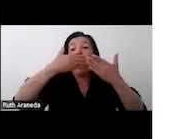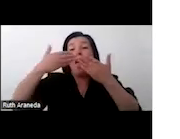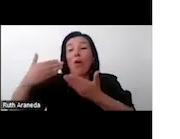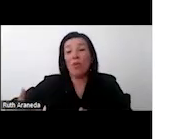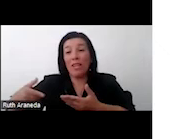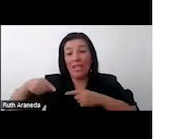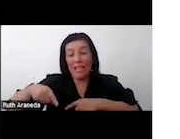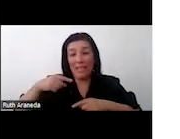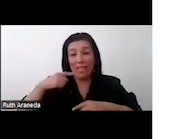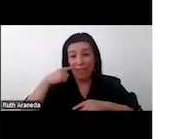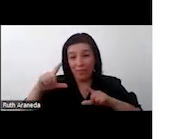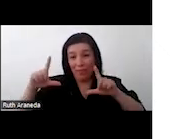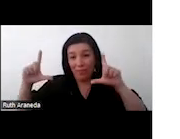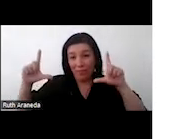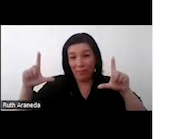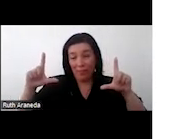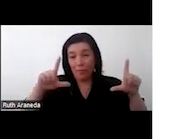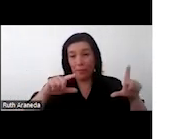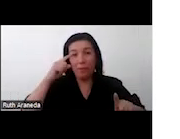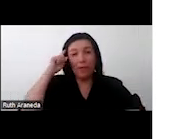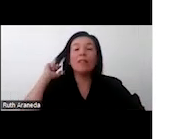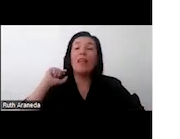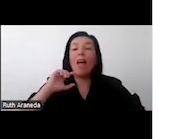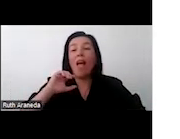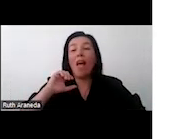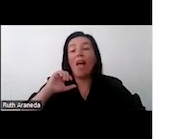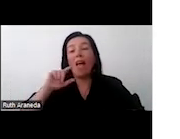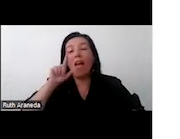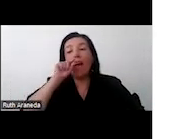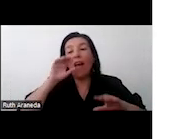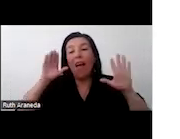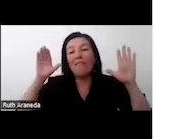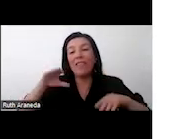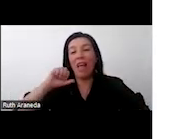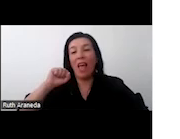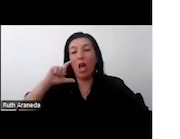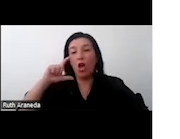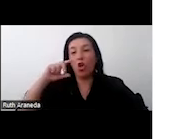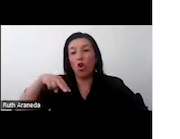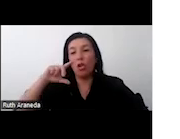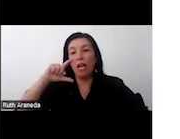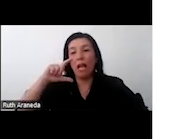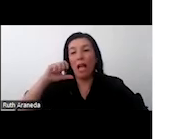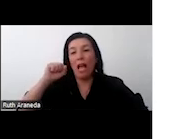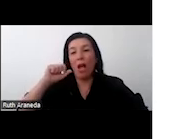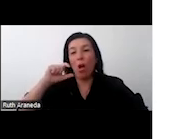acá, que es de Aves de la Concagua, ¿ya? Esta lámina que está acá, Aves de la